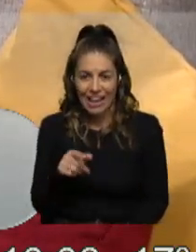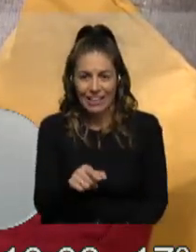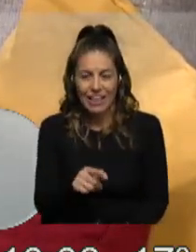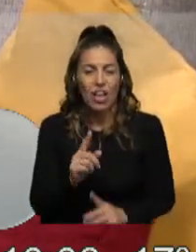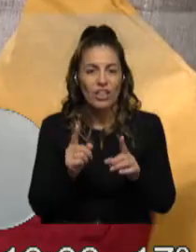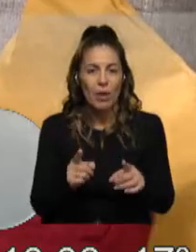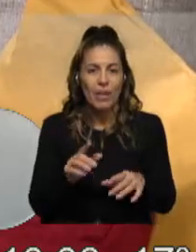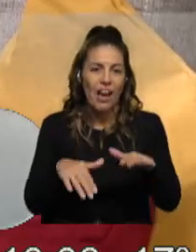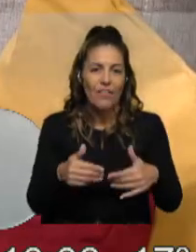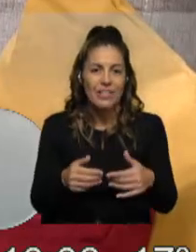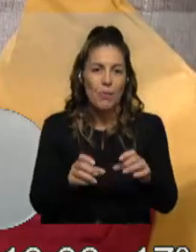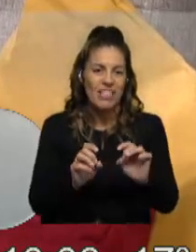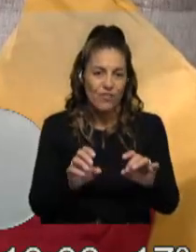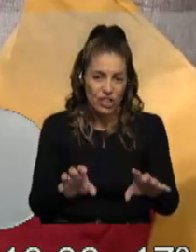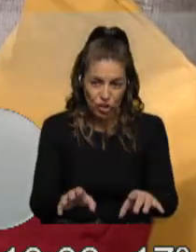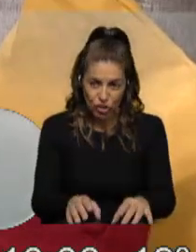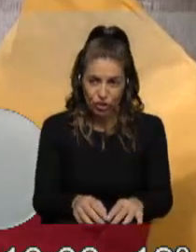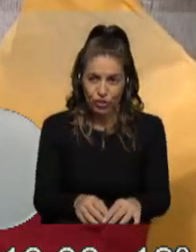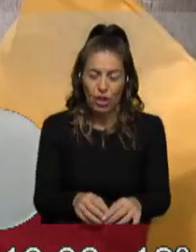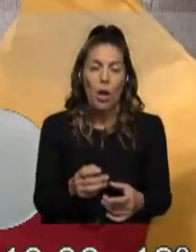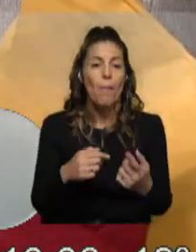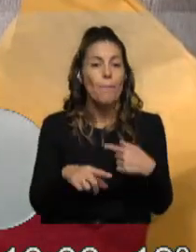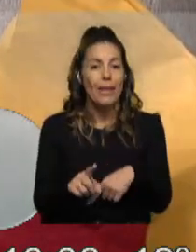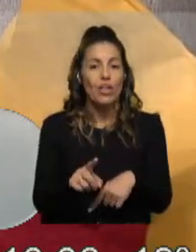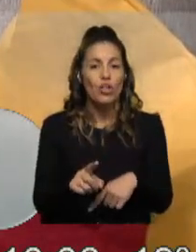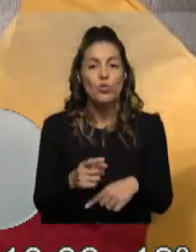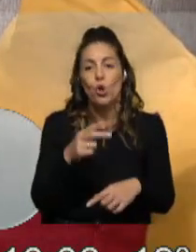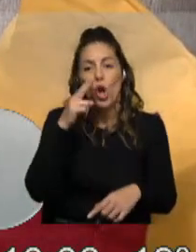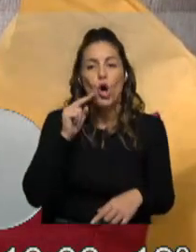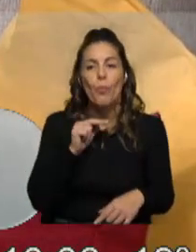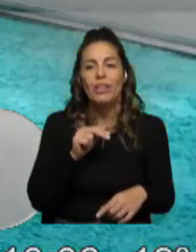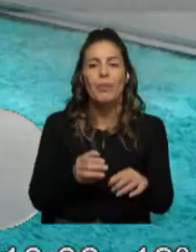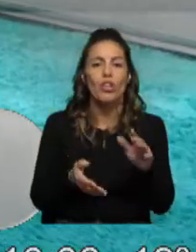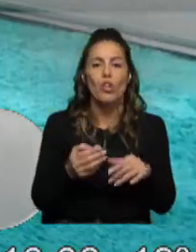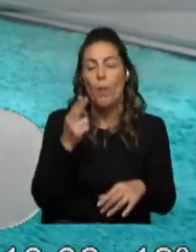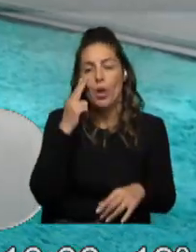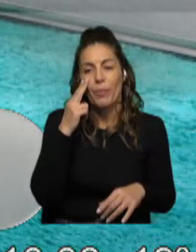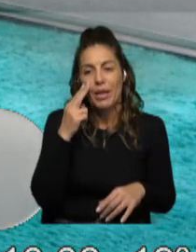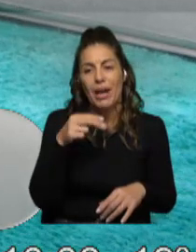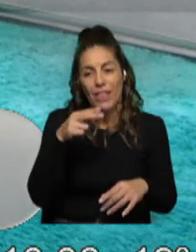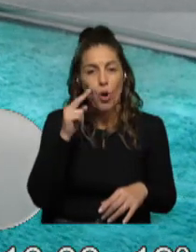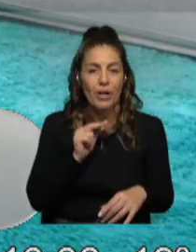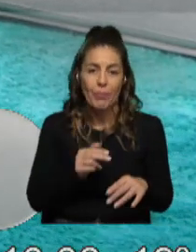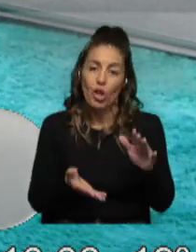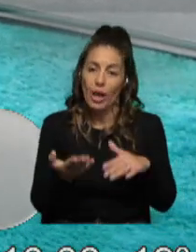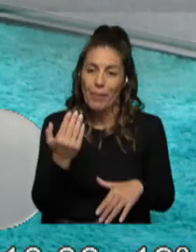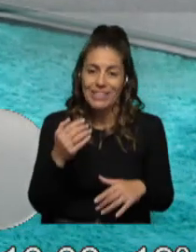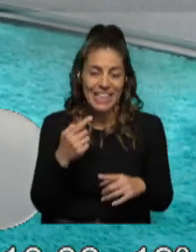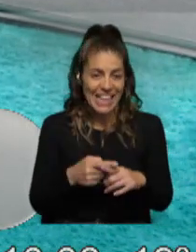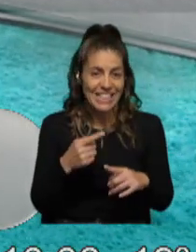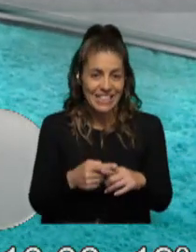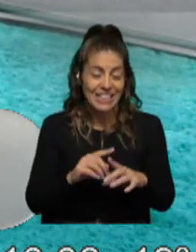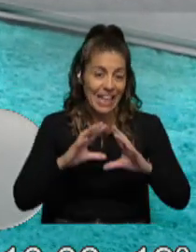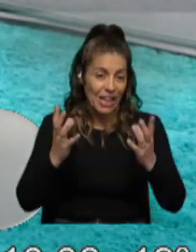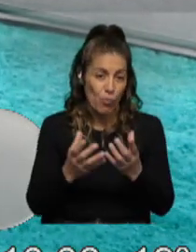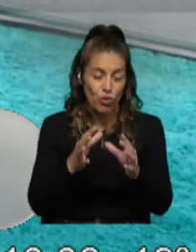por eso suelen ser a veces más infecciosas. Pero es uno de los comportamientos que más, de los problemas de comportamiento, mejor dicho, que más existe en el